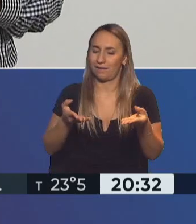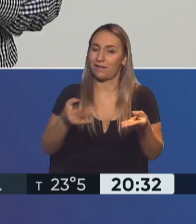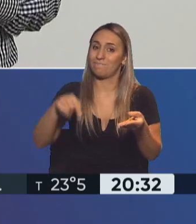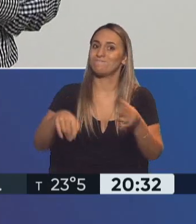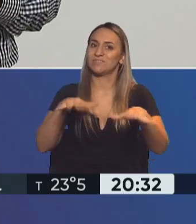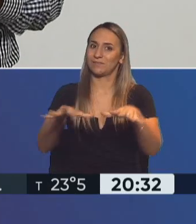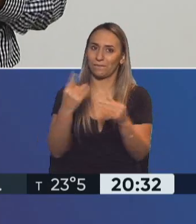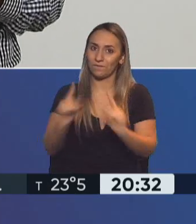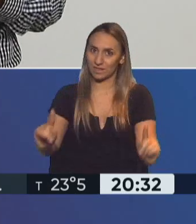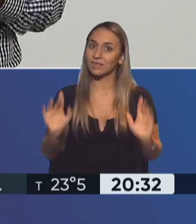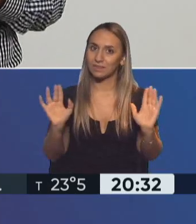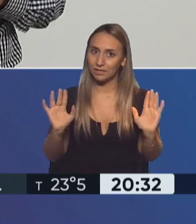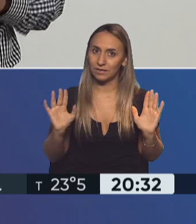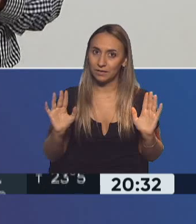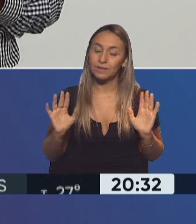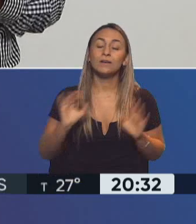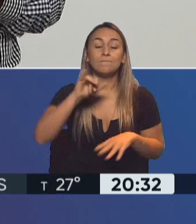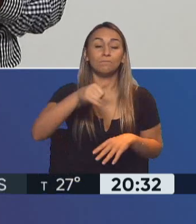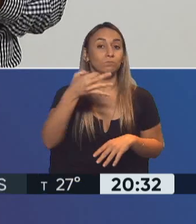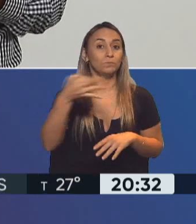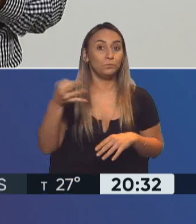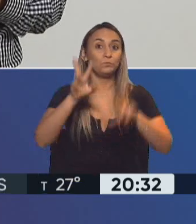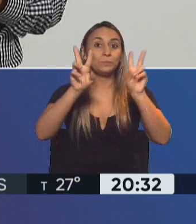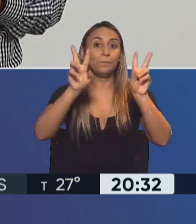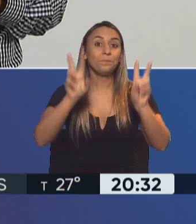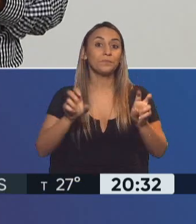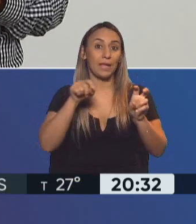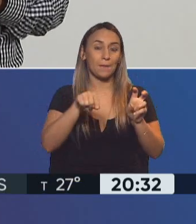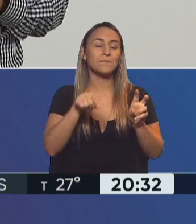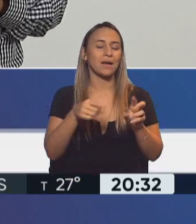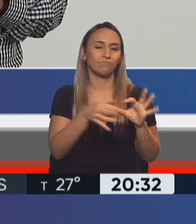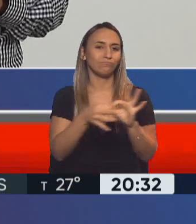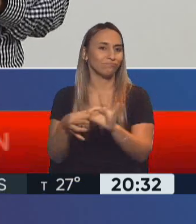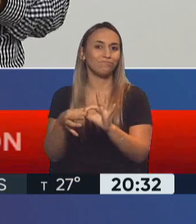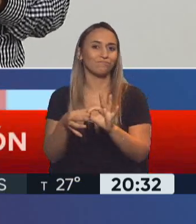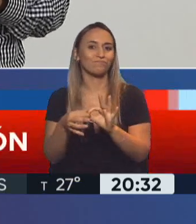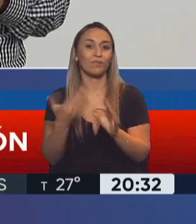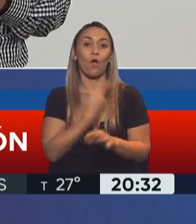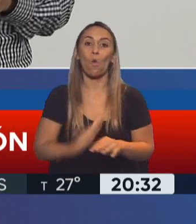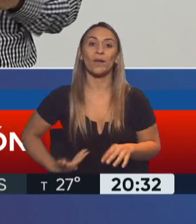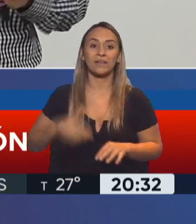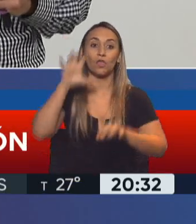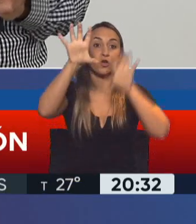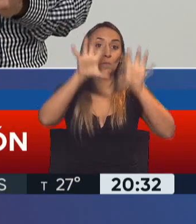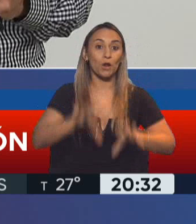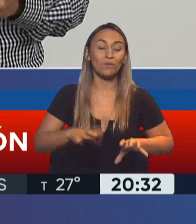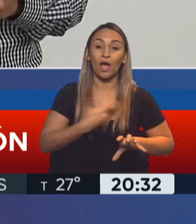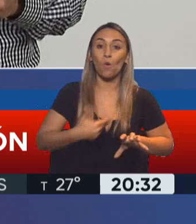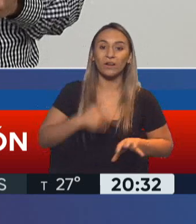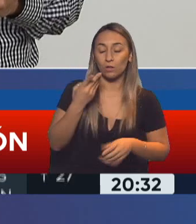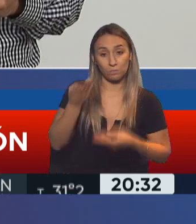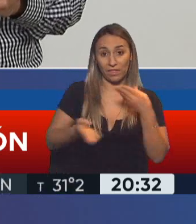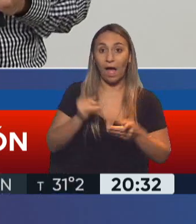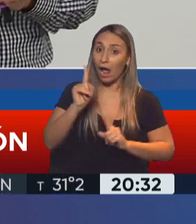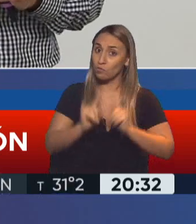si hay sin dudas es un tema que tiene que ver mucho con el pedido de los gobernadores provinciales algunos son de